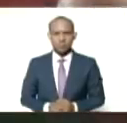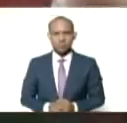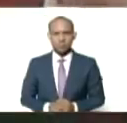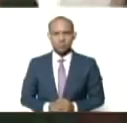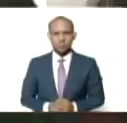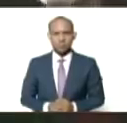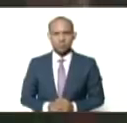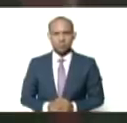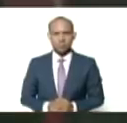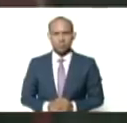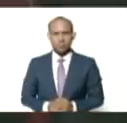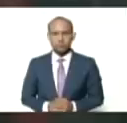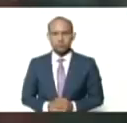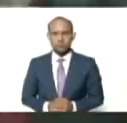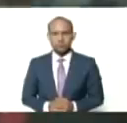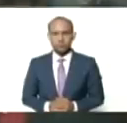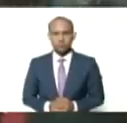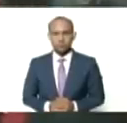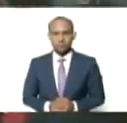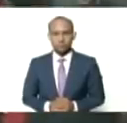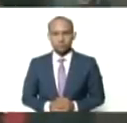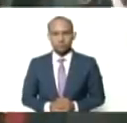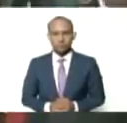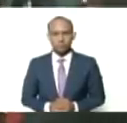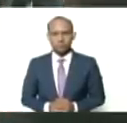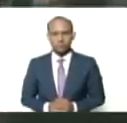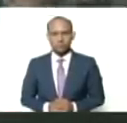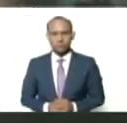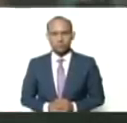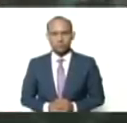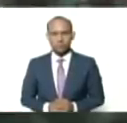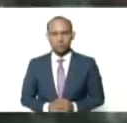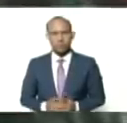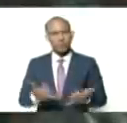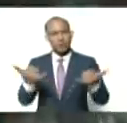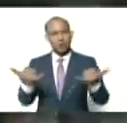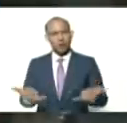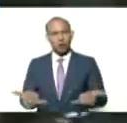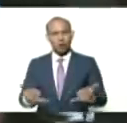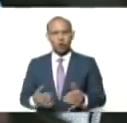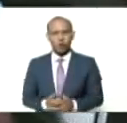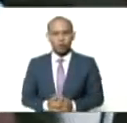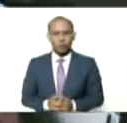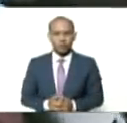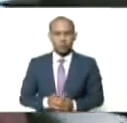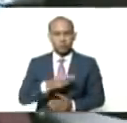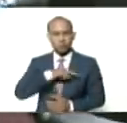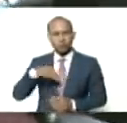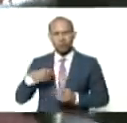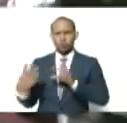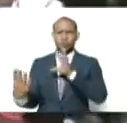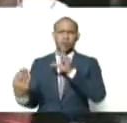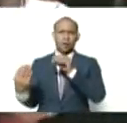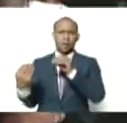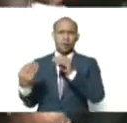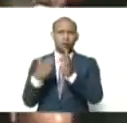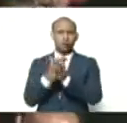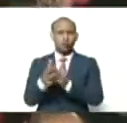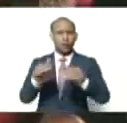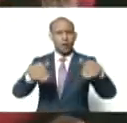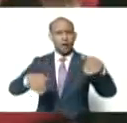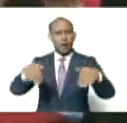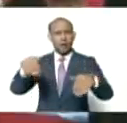Ahora, Estamos hablando de las elecciones.